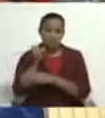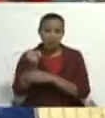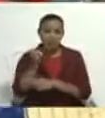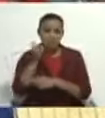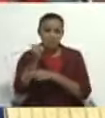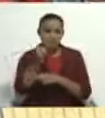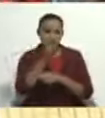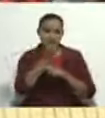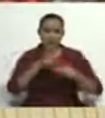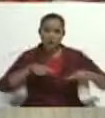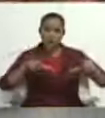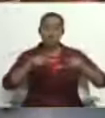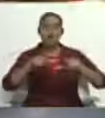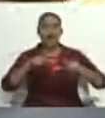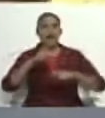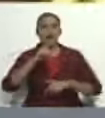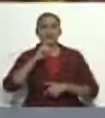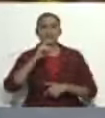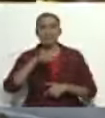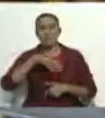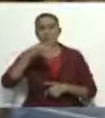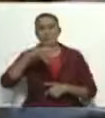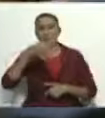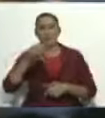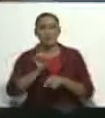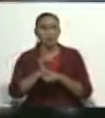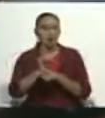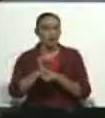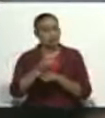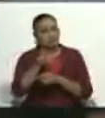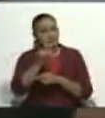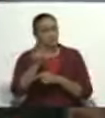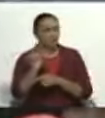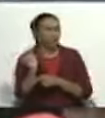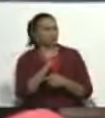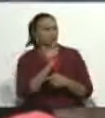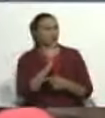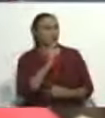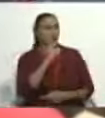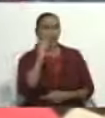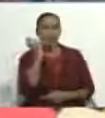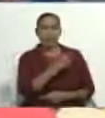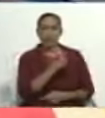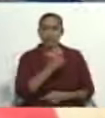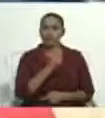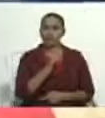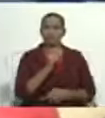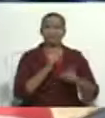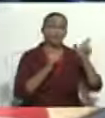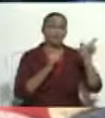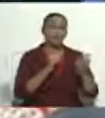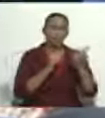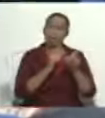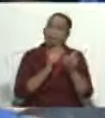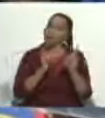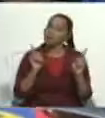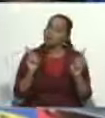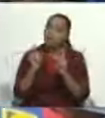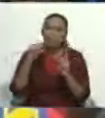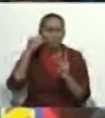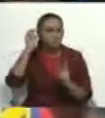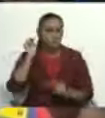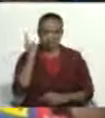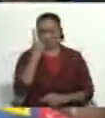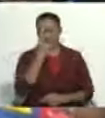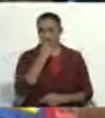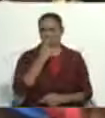rencor. Si alguien del pueblo se le acerca, arruga la cara. Arruga la cara. ¿Tú crees que esa nos va